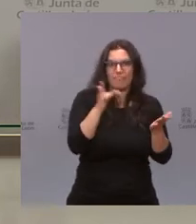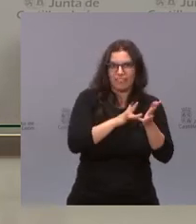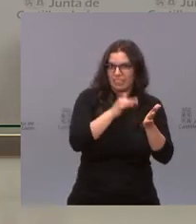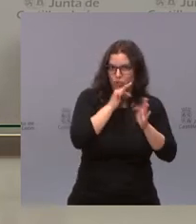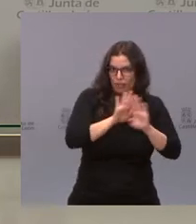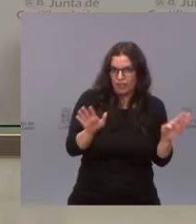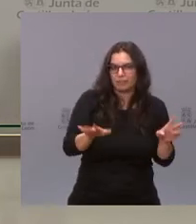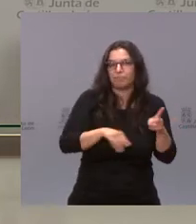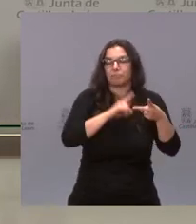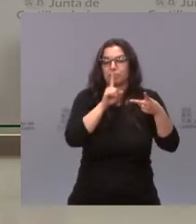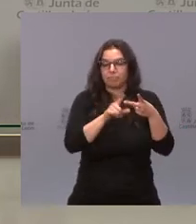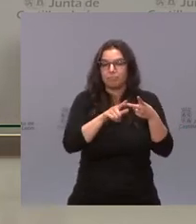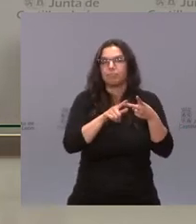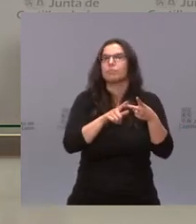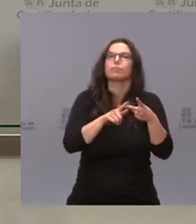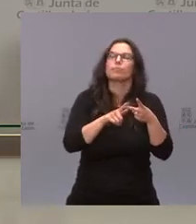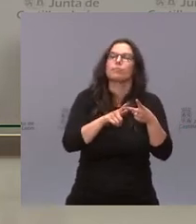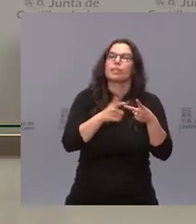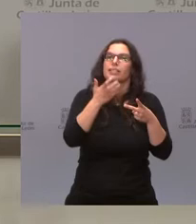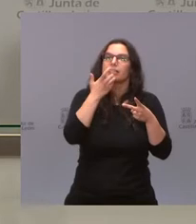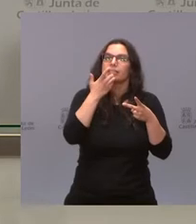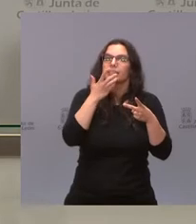fija? Y ahora que ya no se va a tener en cuenta esa